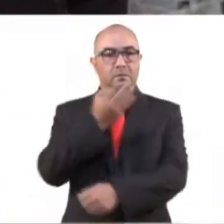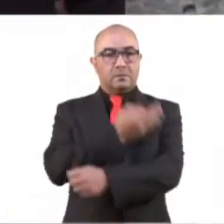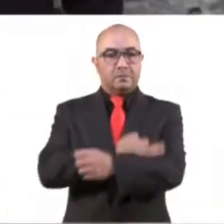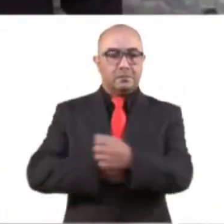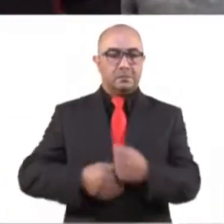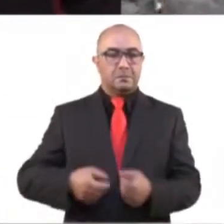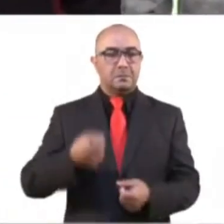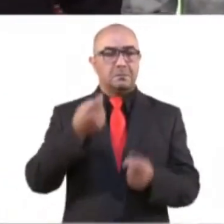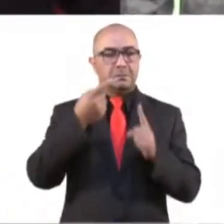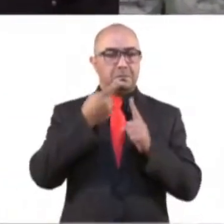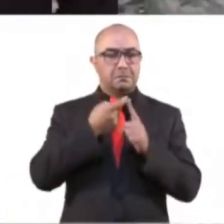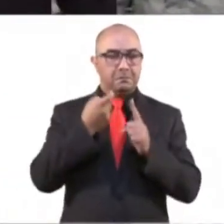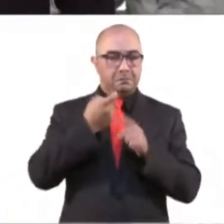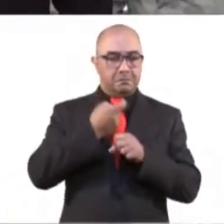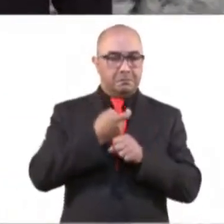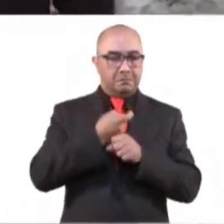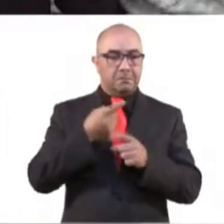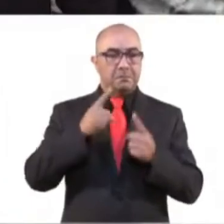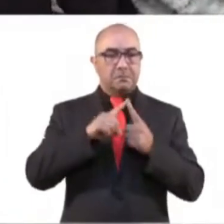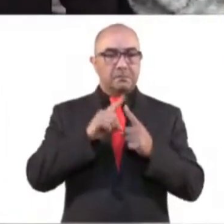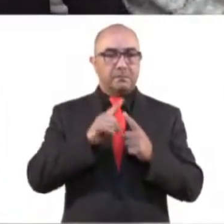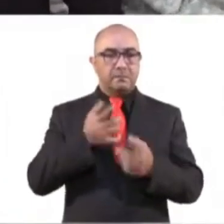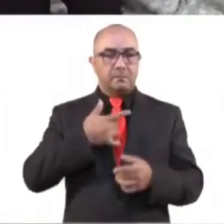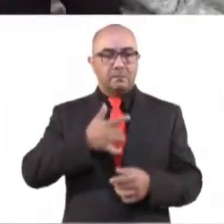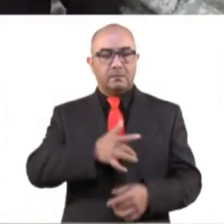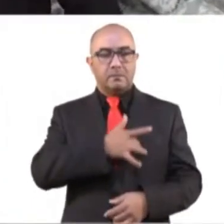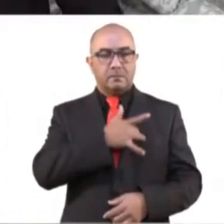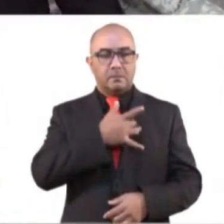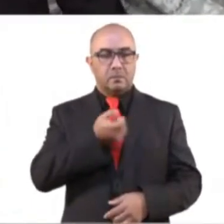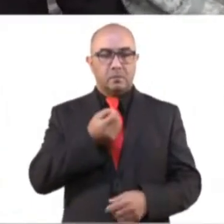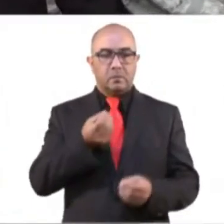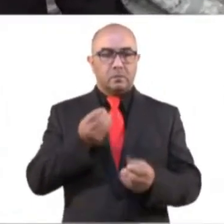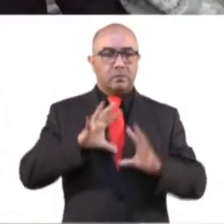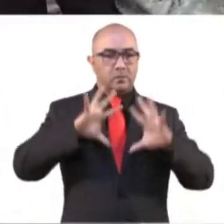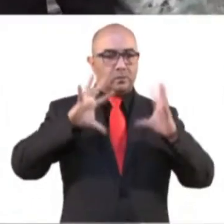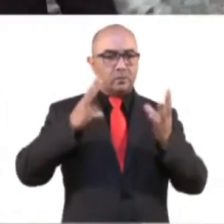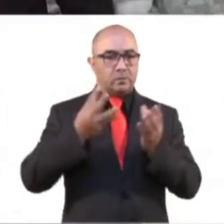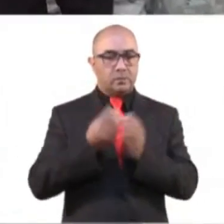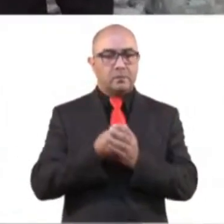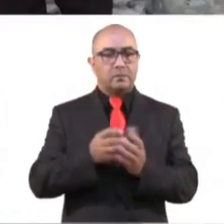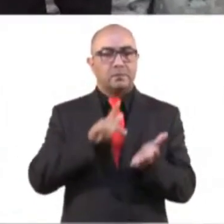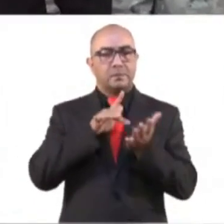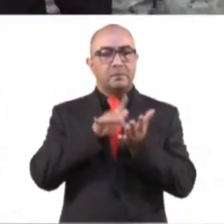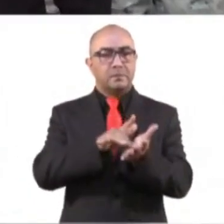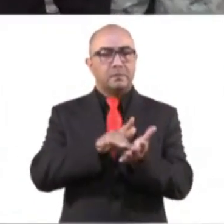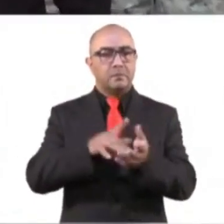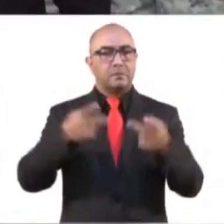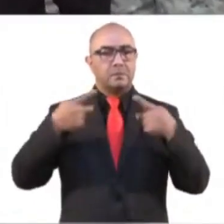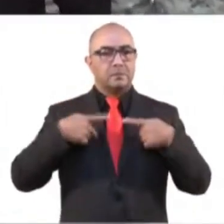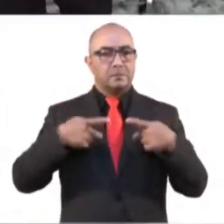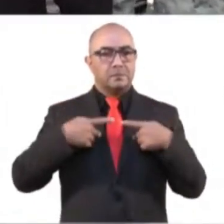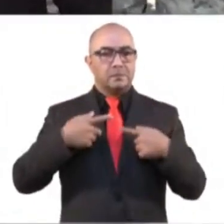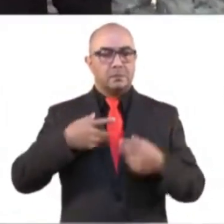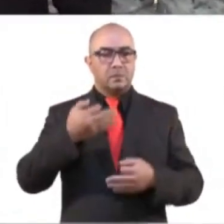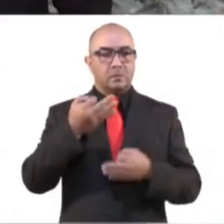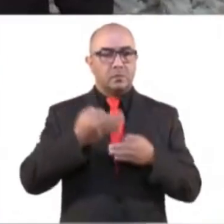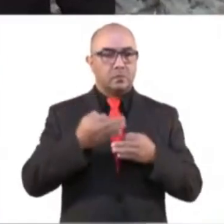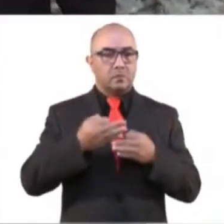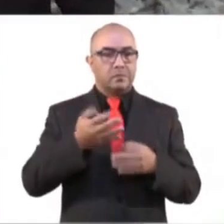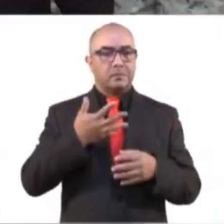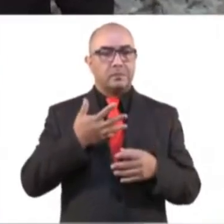manifestar nuestra solidaridad y total apoyo a las personas que se encuentran en este